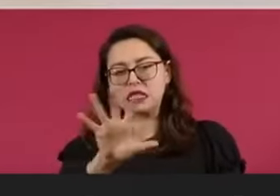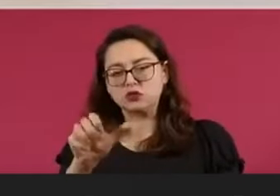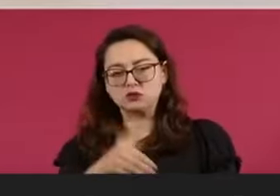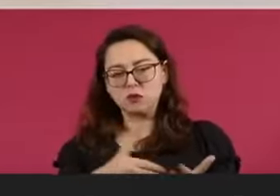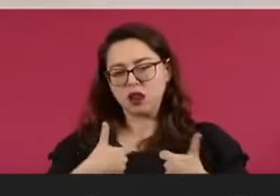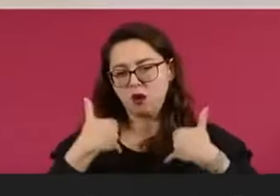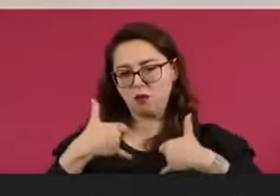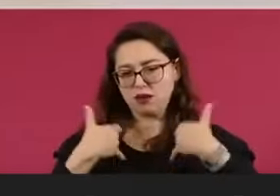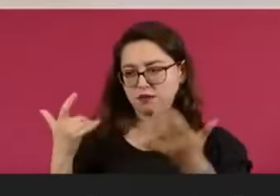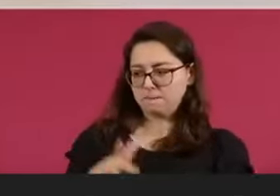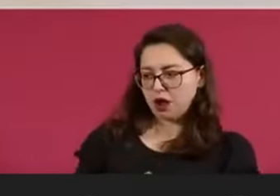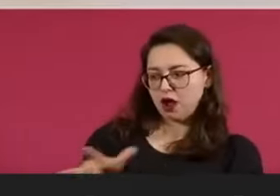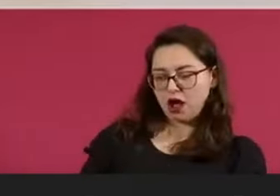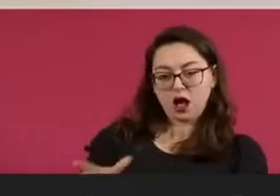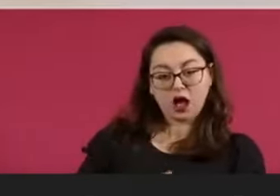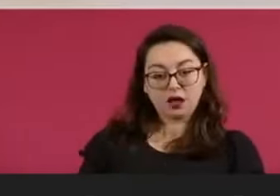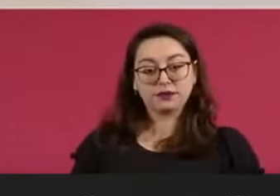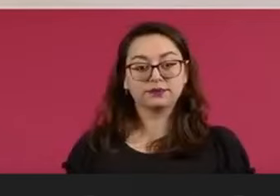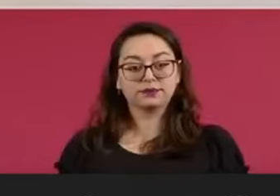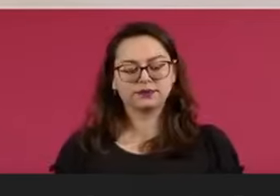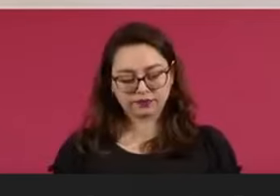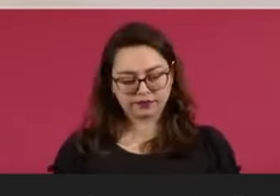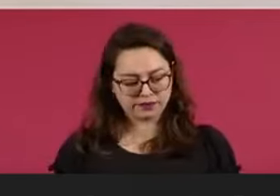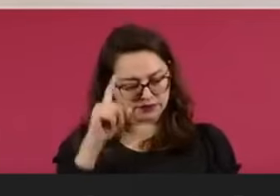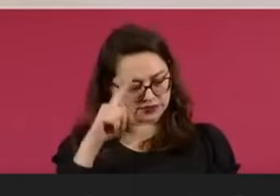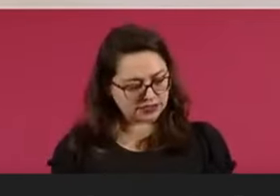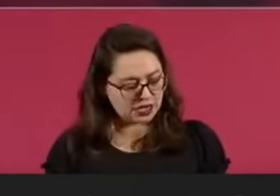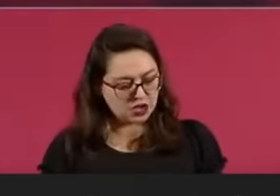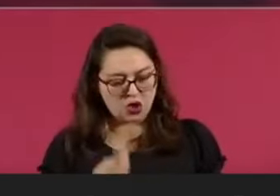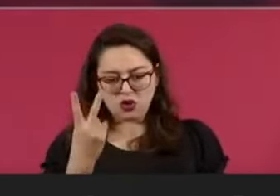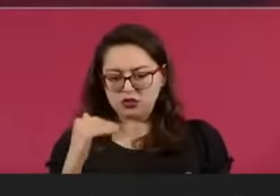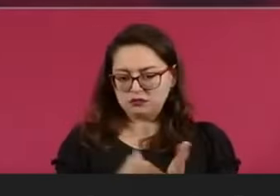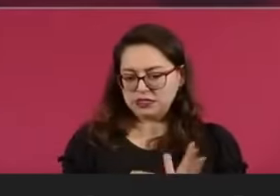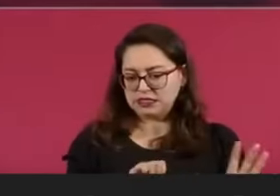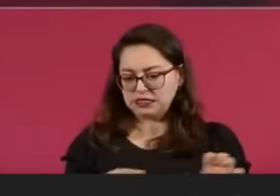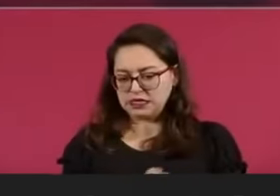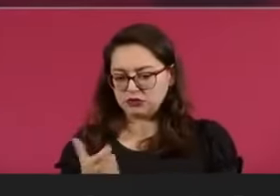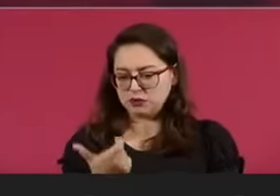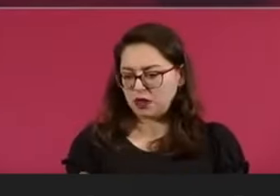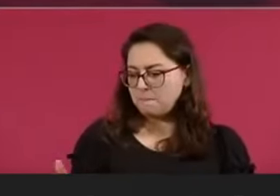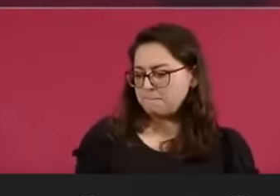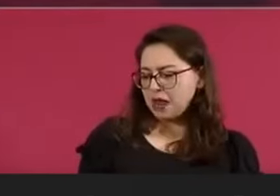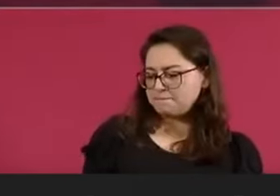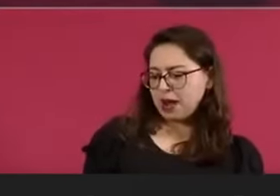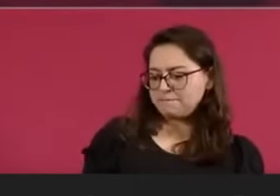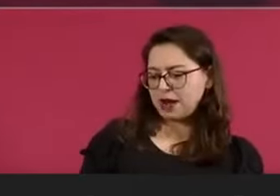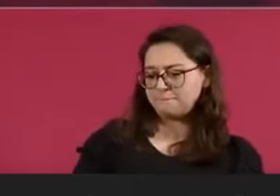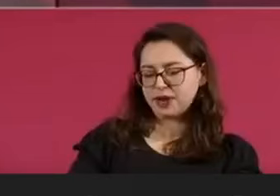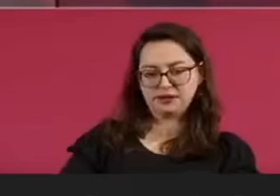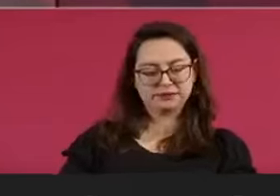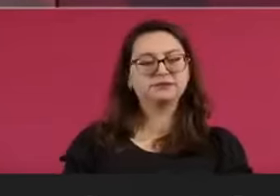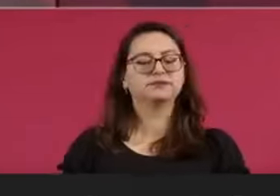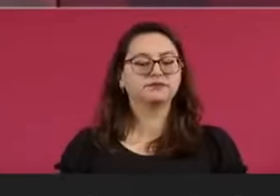500,000, creo que 2,600 pesos mensuales de beca.